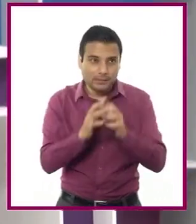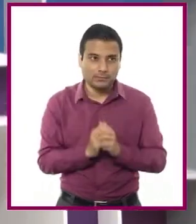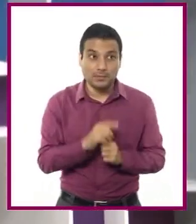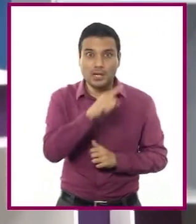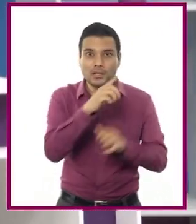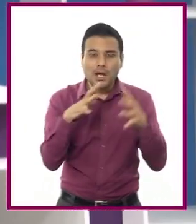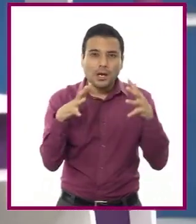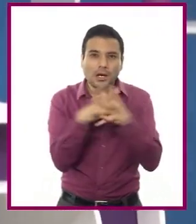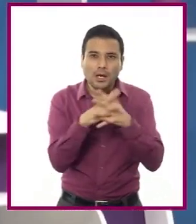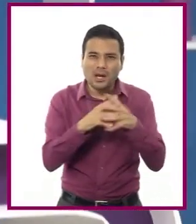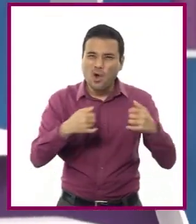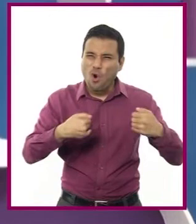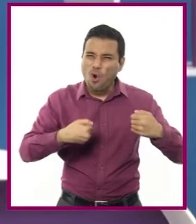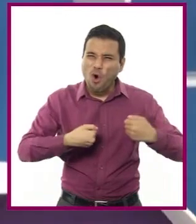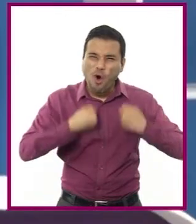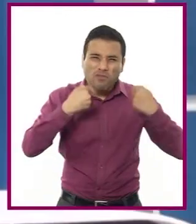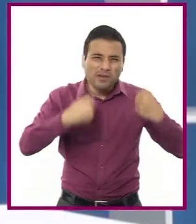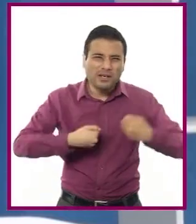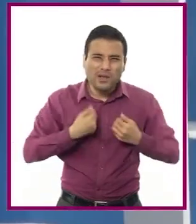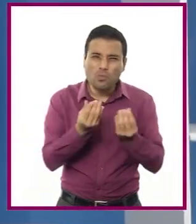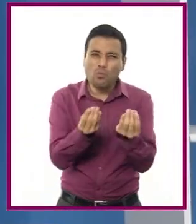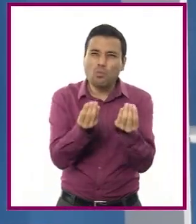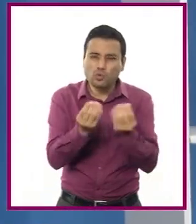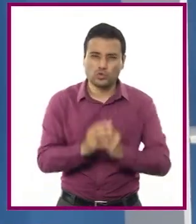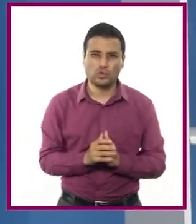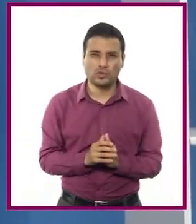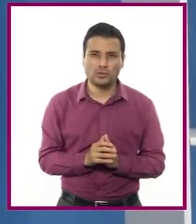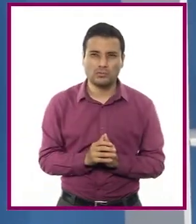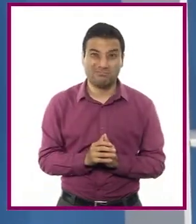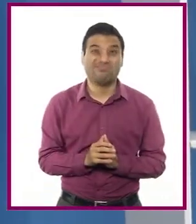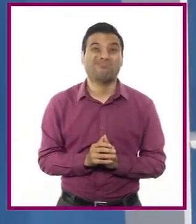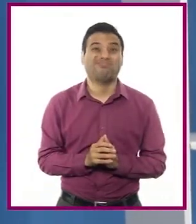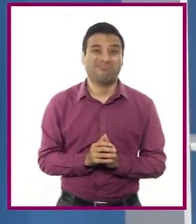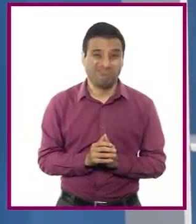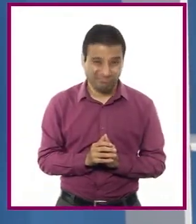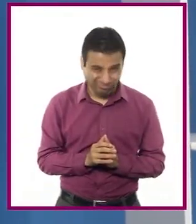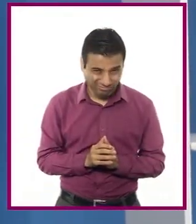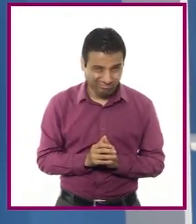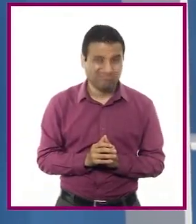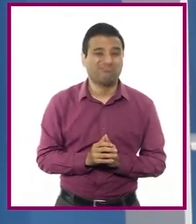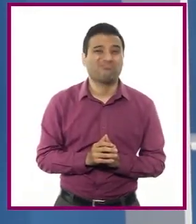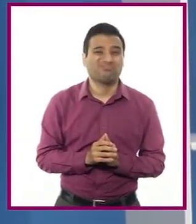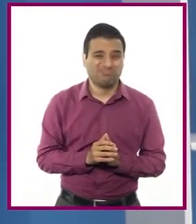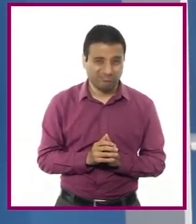muchachos. Luchaban los chicos, los que ayer no eran más que unos escolares.